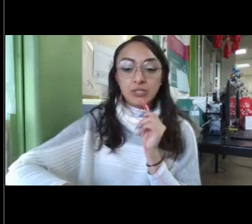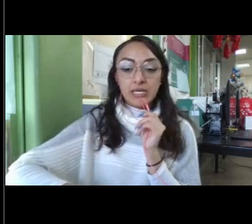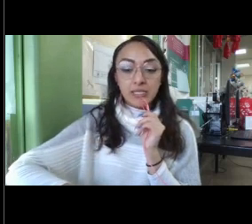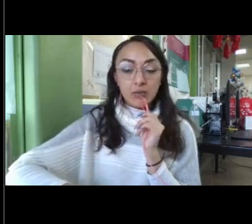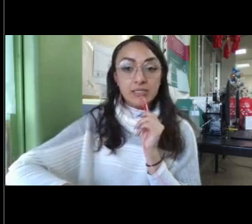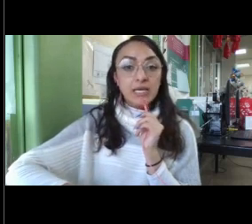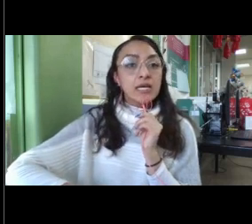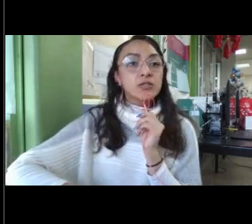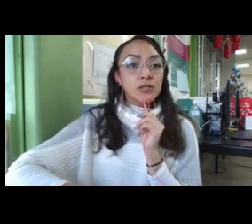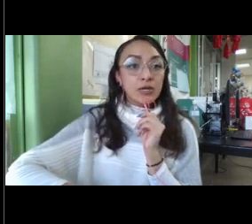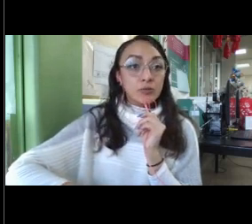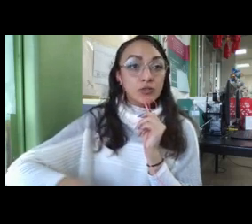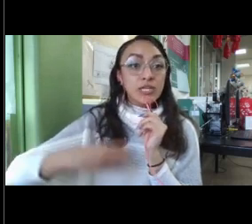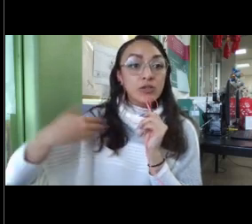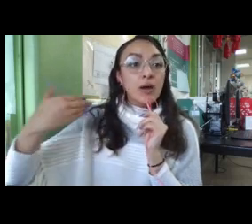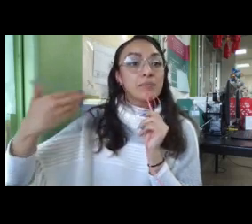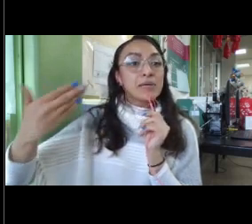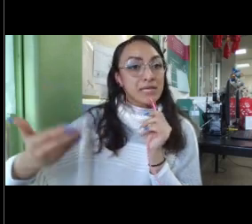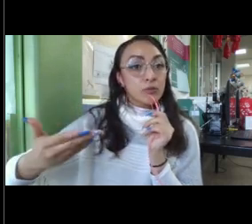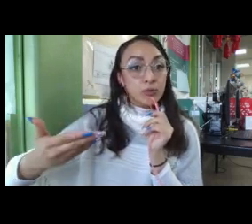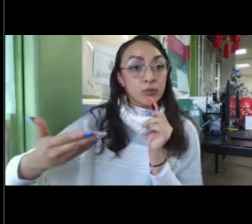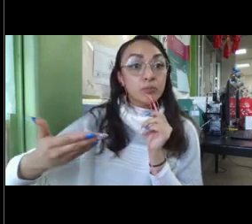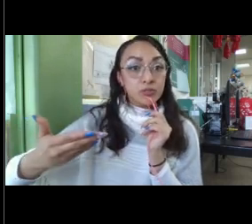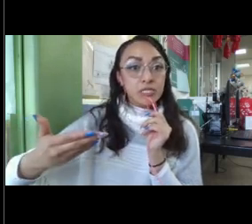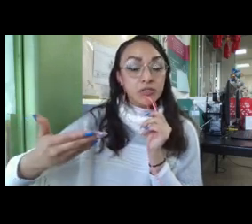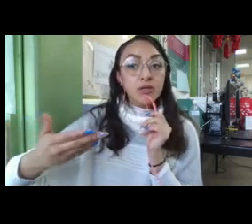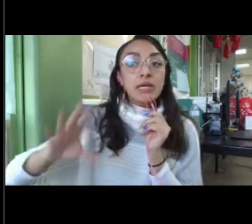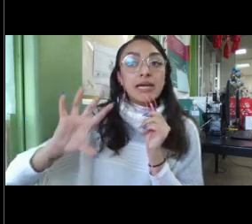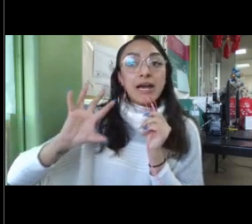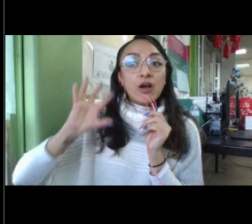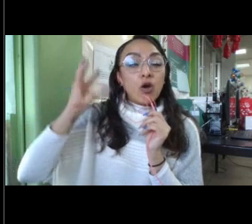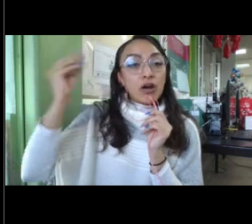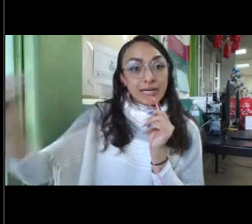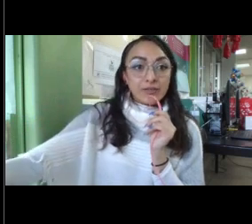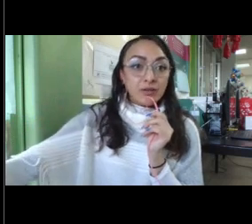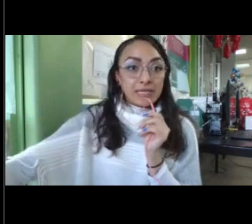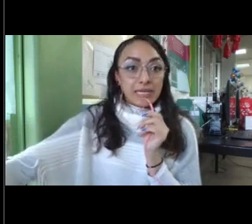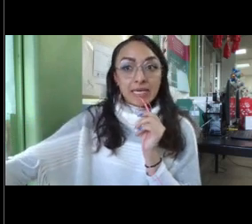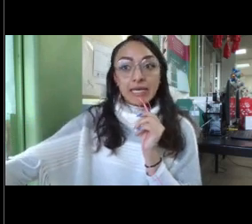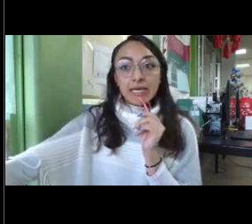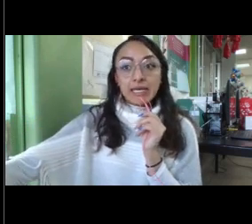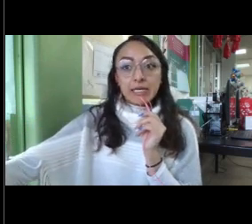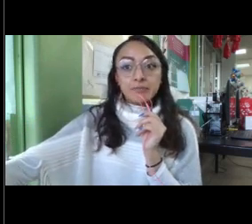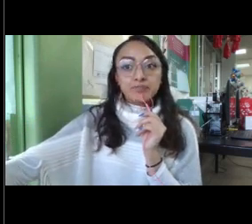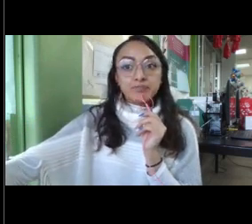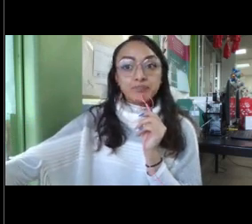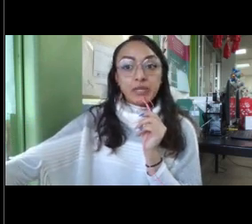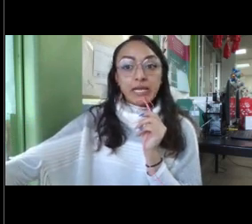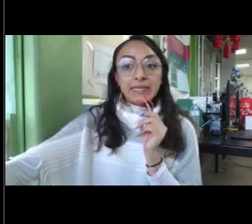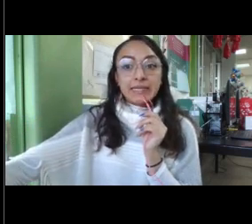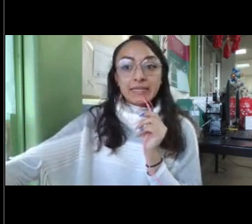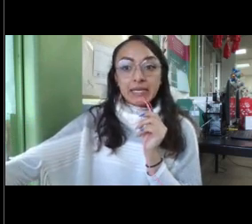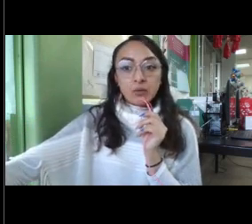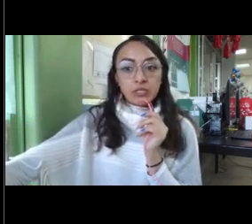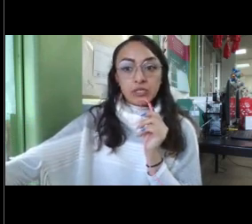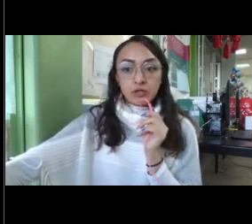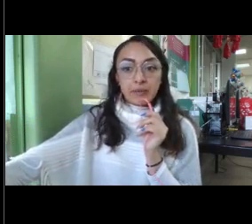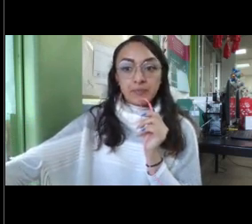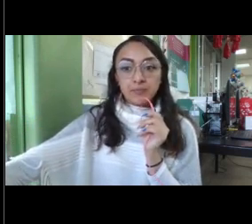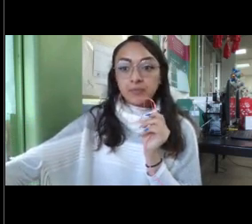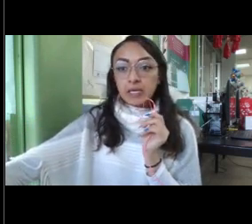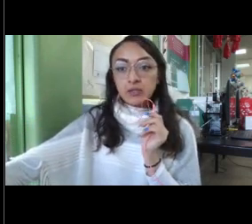alumnos sordos a las aulas, son alumnos que no han pasado por un proceso concreto de entender